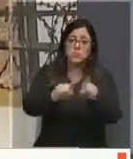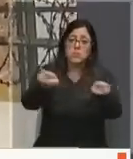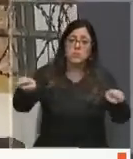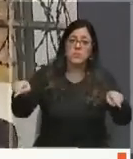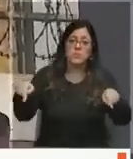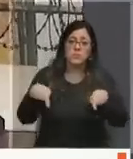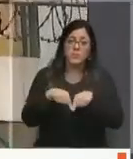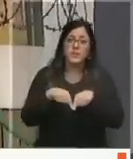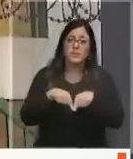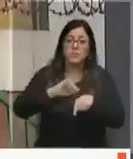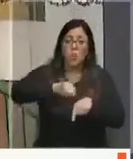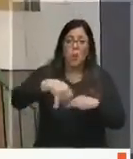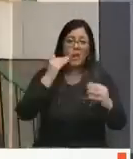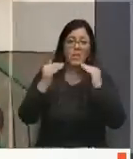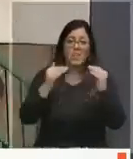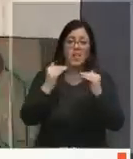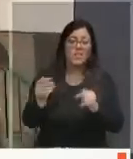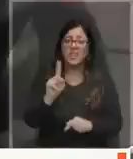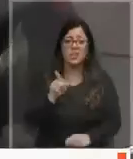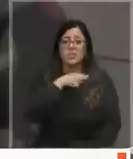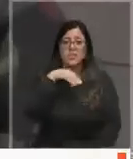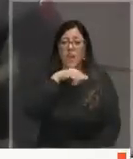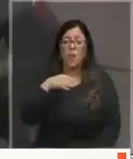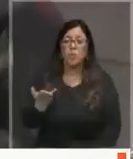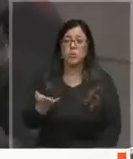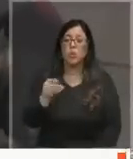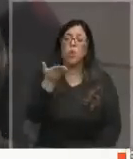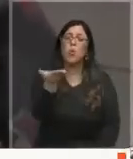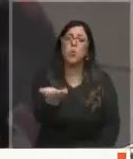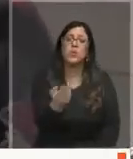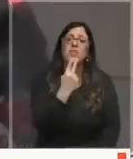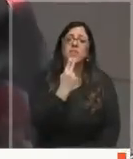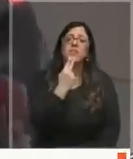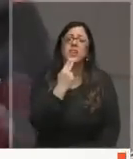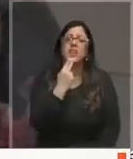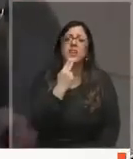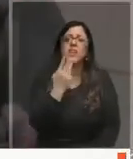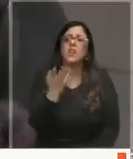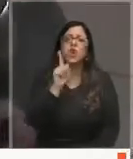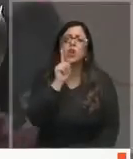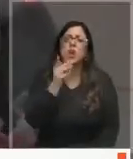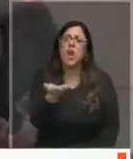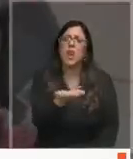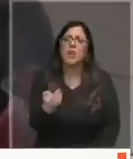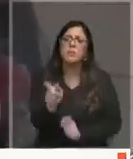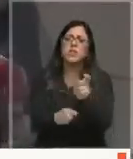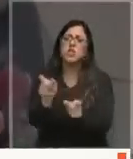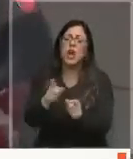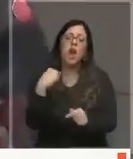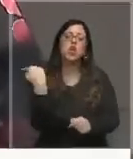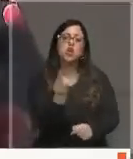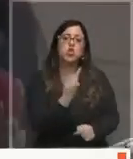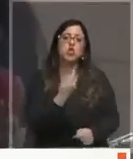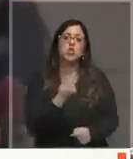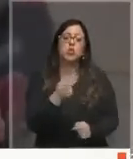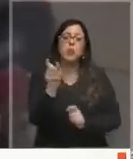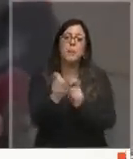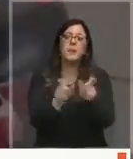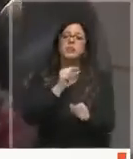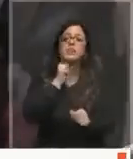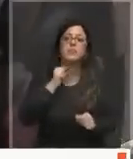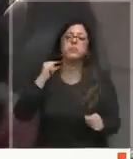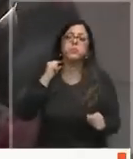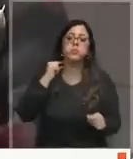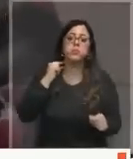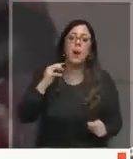infantil en desuso. ¿Vive usted con quién más? Nosotros vivimos los pastores con nuestro pueblo. Ya.